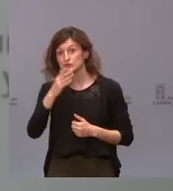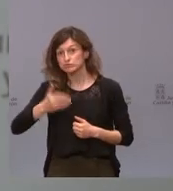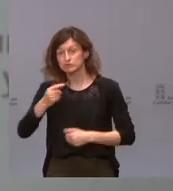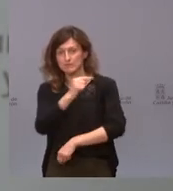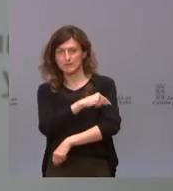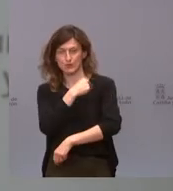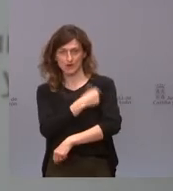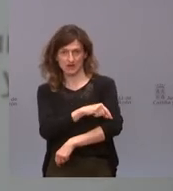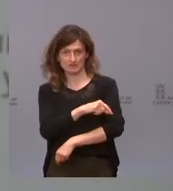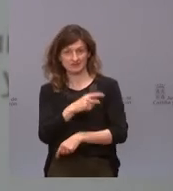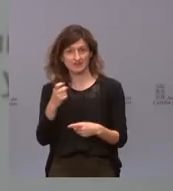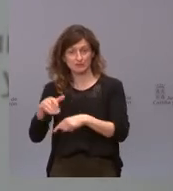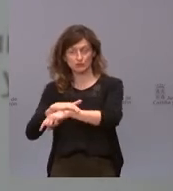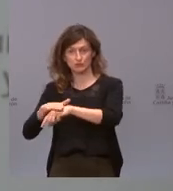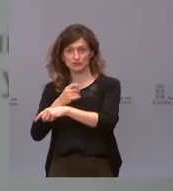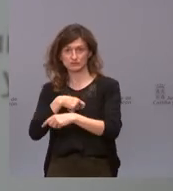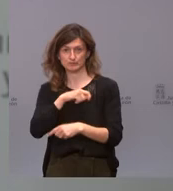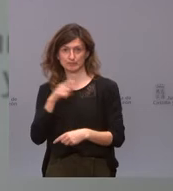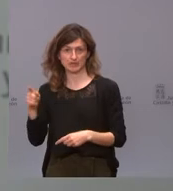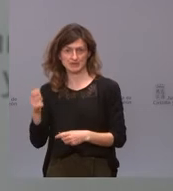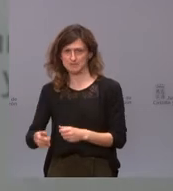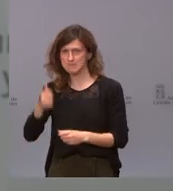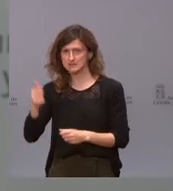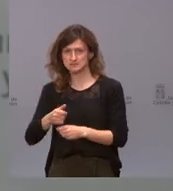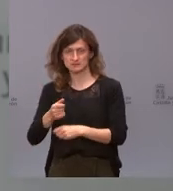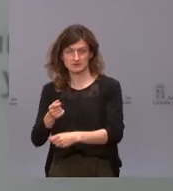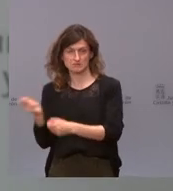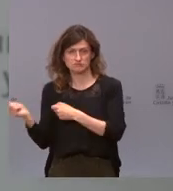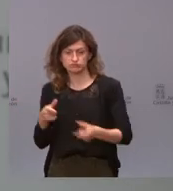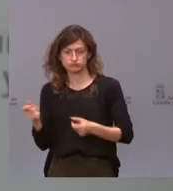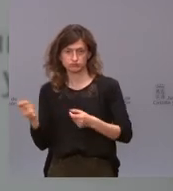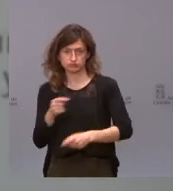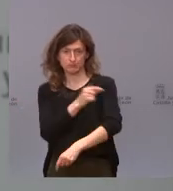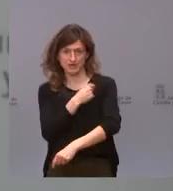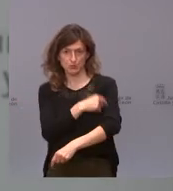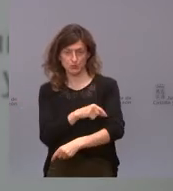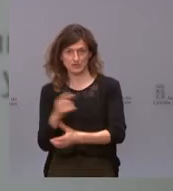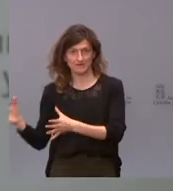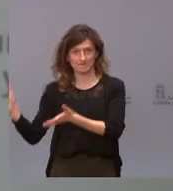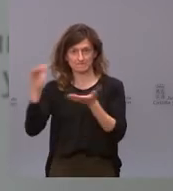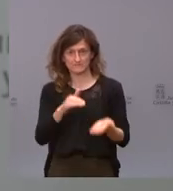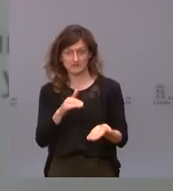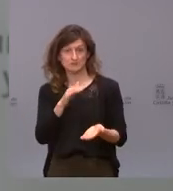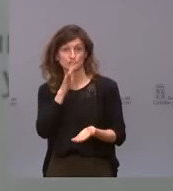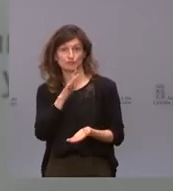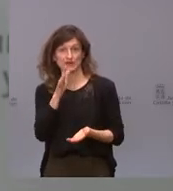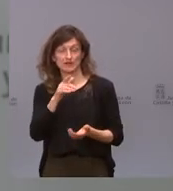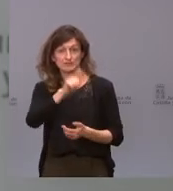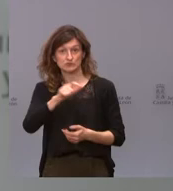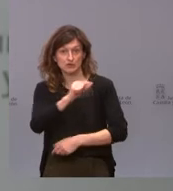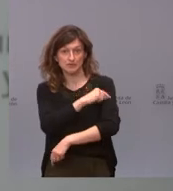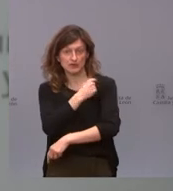necesitamos del gobierno de españa' más vacunas necesitamos del gobierno de españa' más vacunas para vacunar